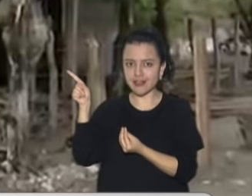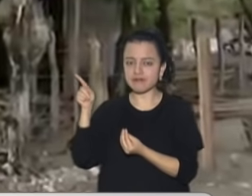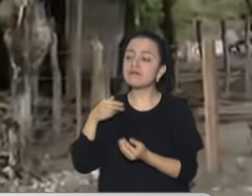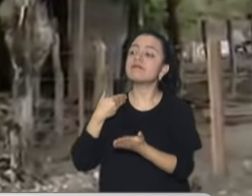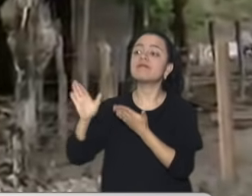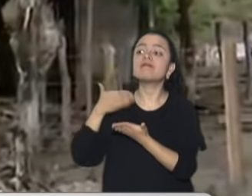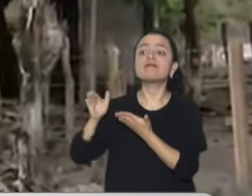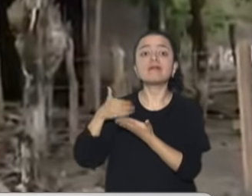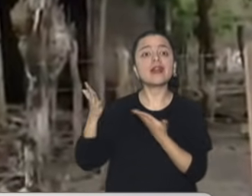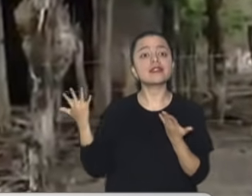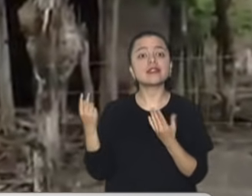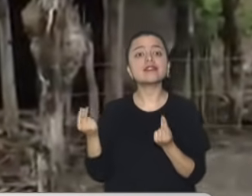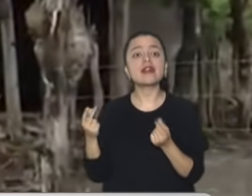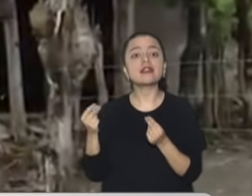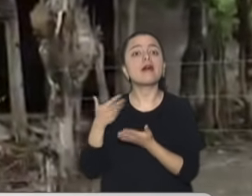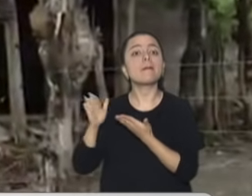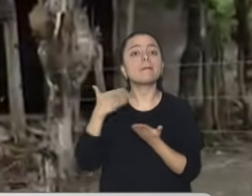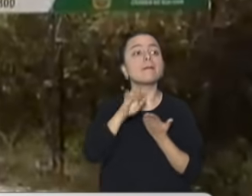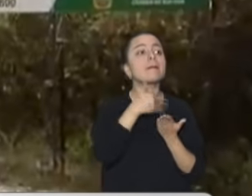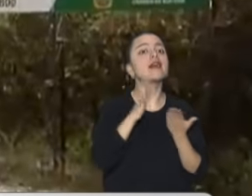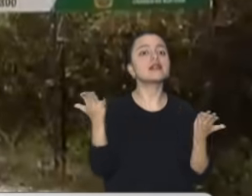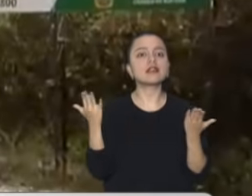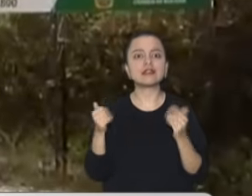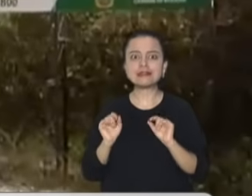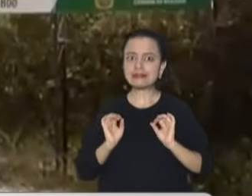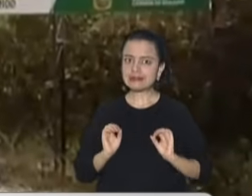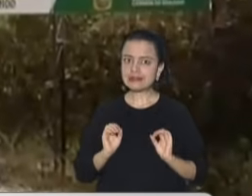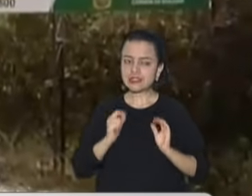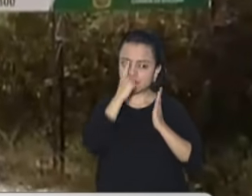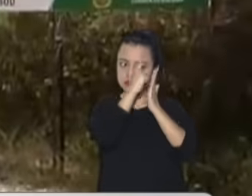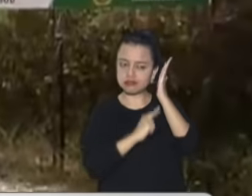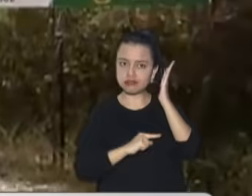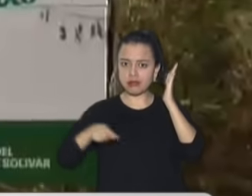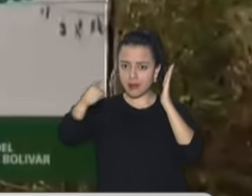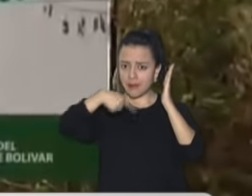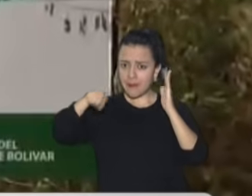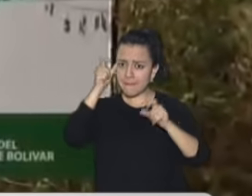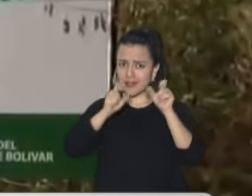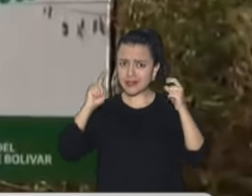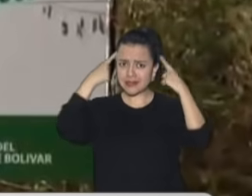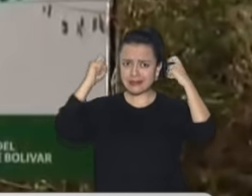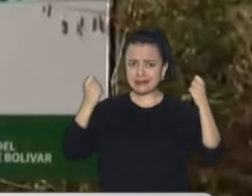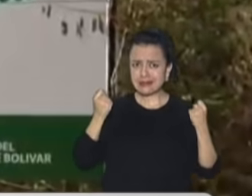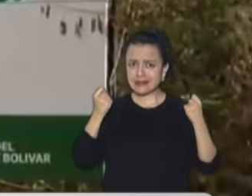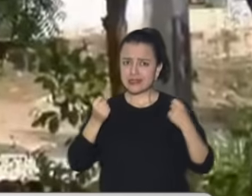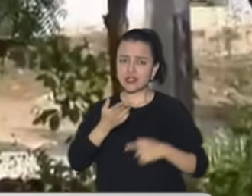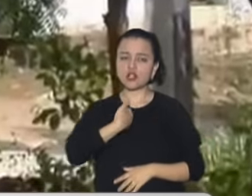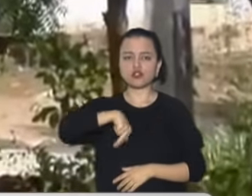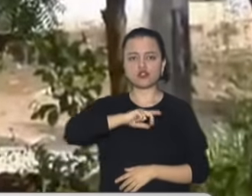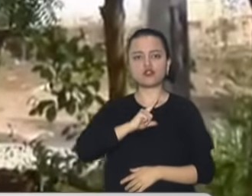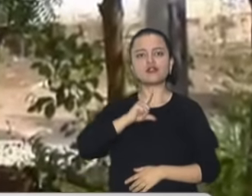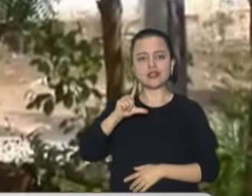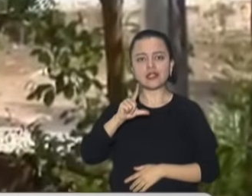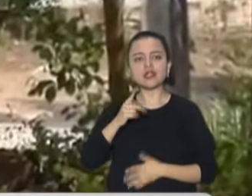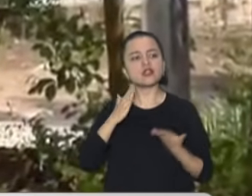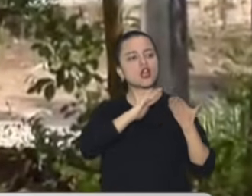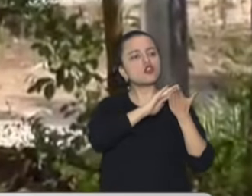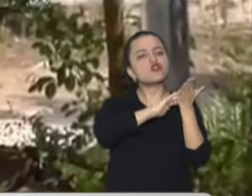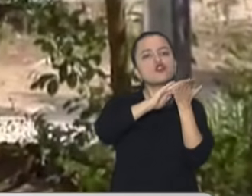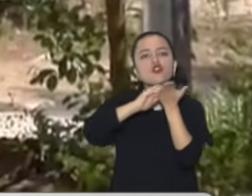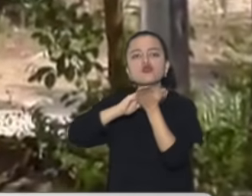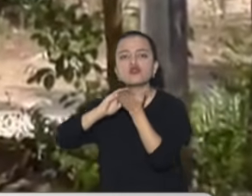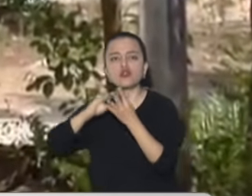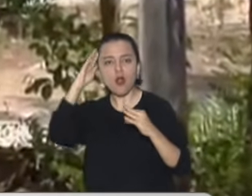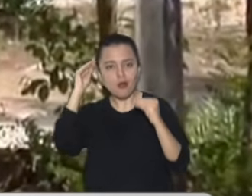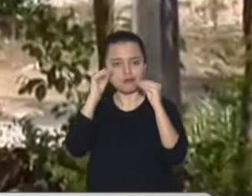líderes amenazados son quienes lideraron el retorno de la comunidad en el lugar y que han impulsado procesos pacifistas y de reconciliación como